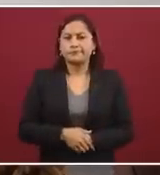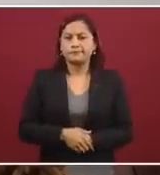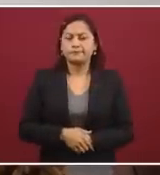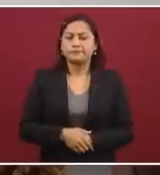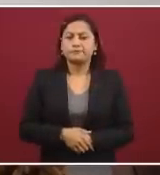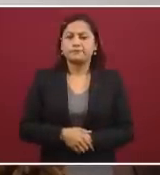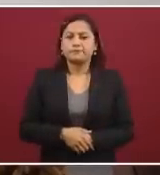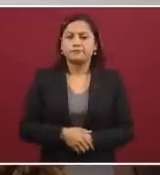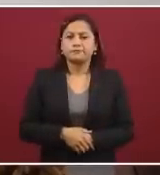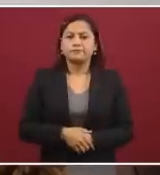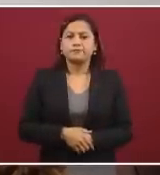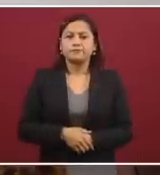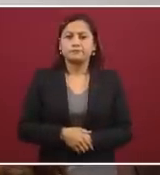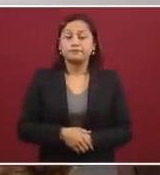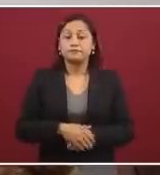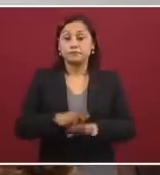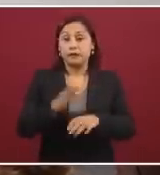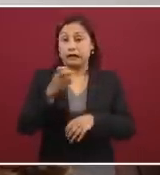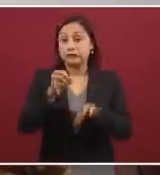entonces informales